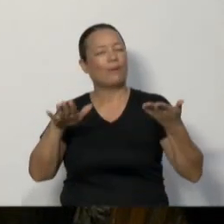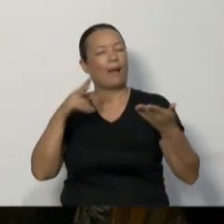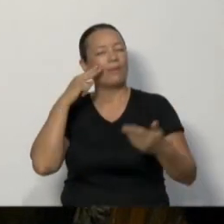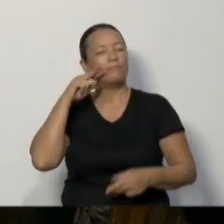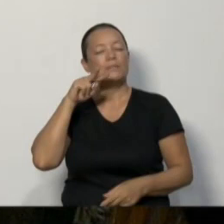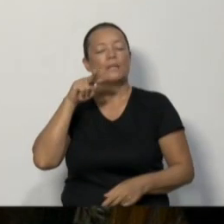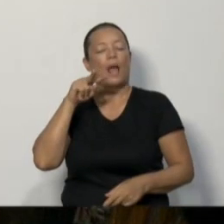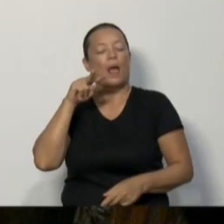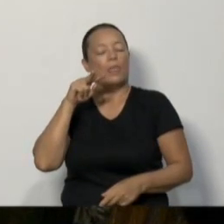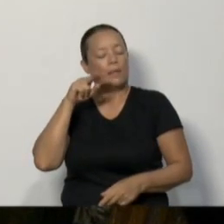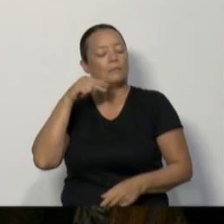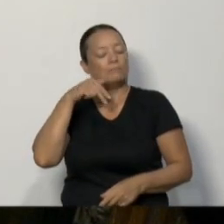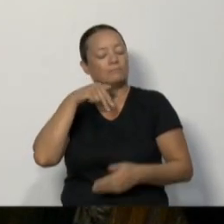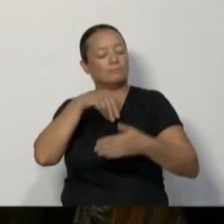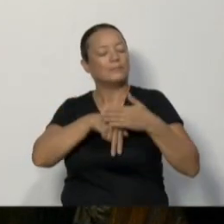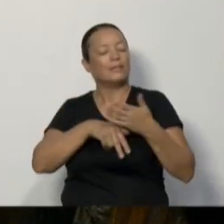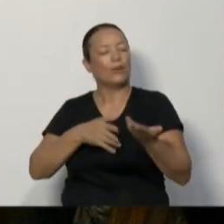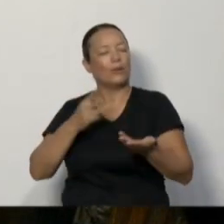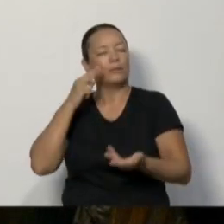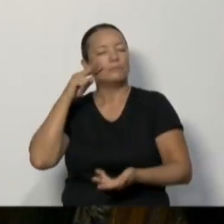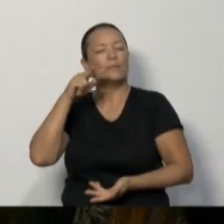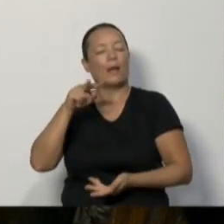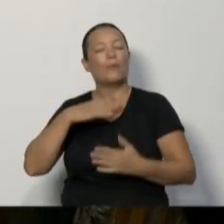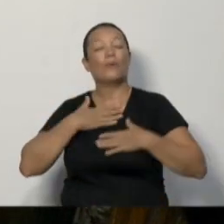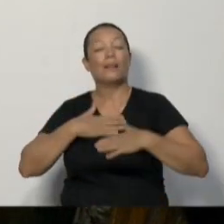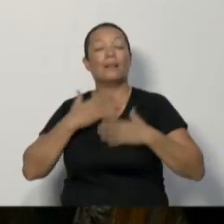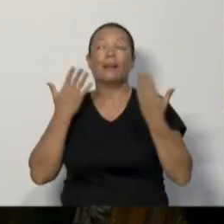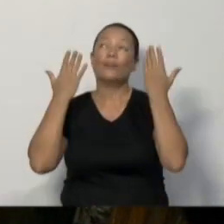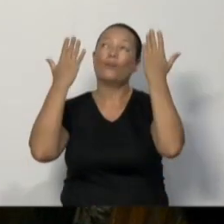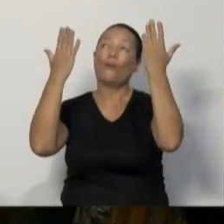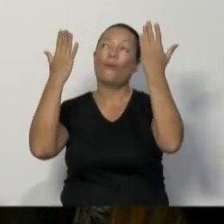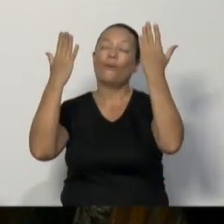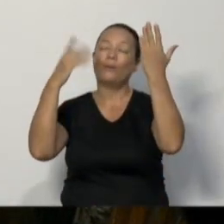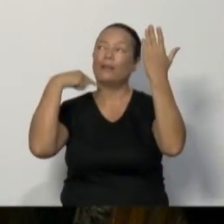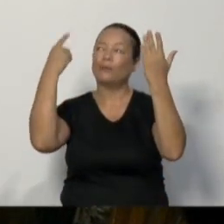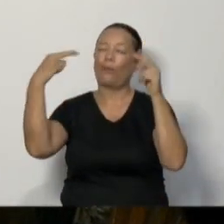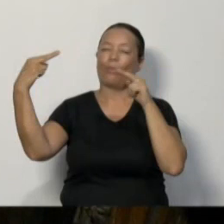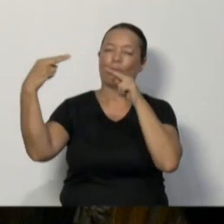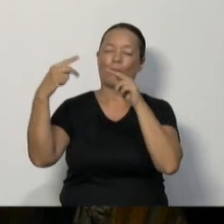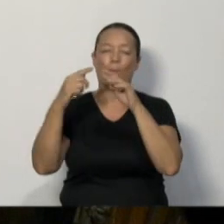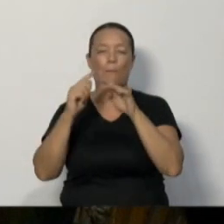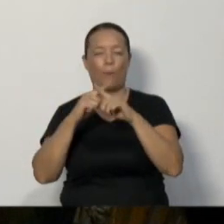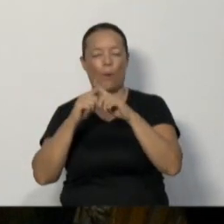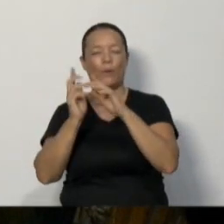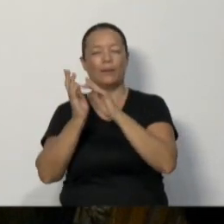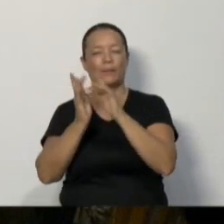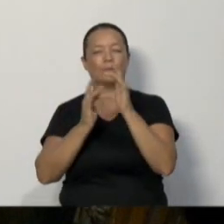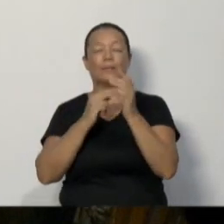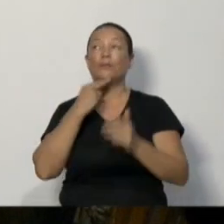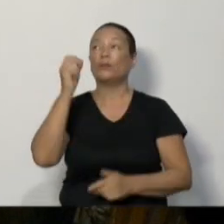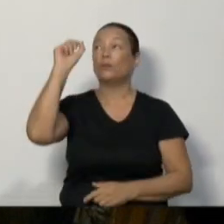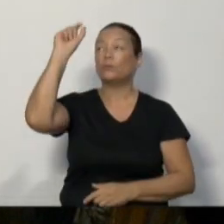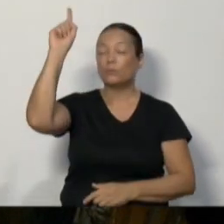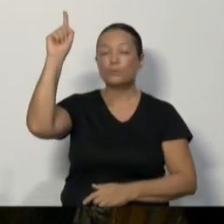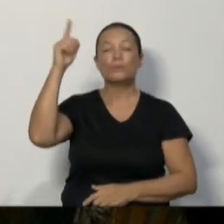nuestra mirada interior, podamos contemplar gozosos la gloria de su rostro. Por nuestro Señor Jesucristo,